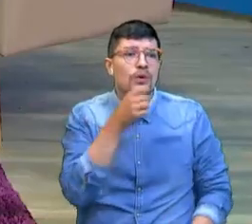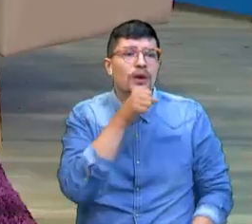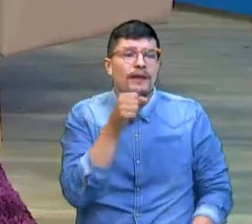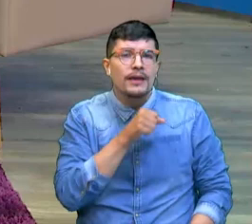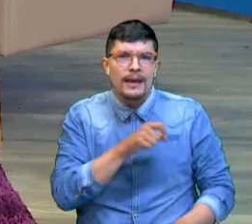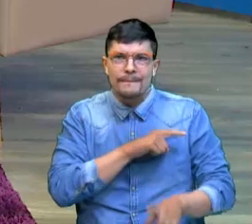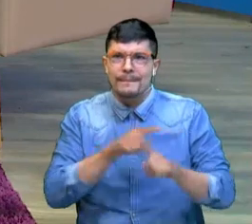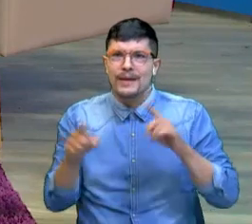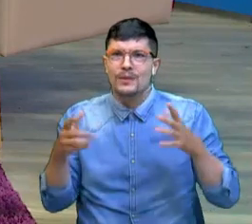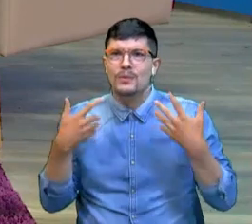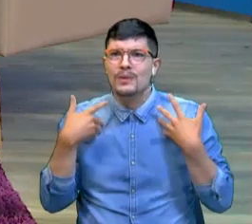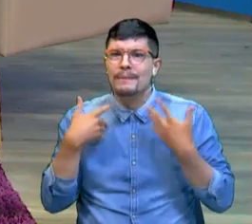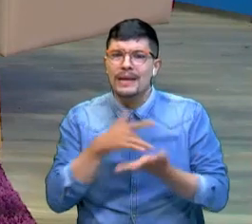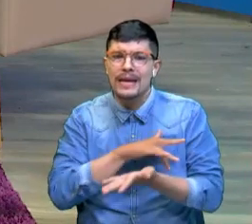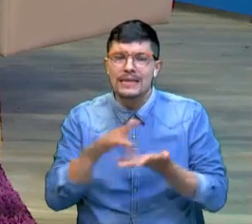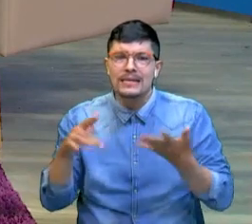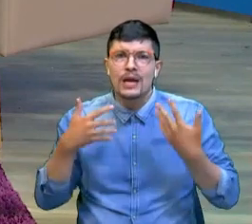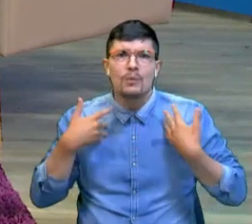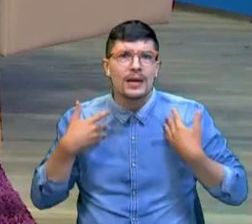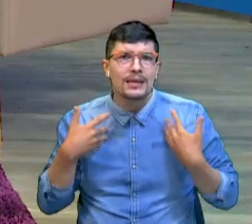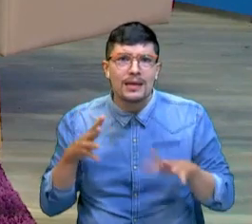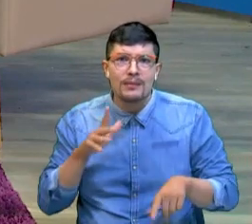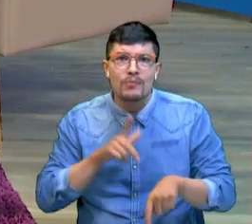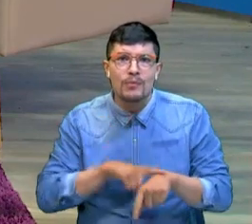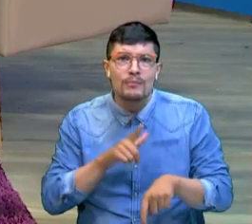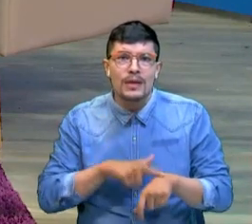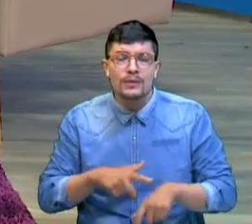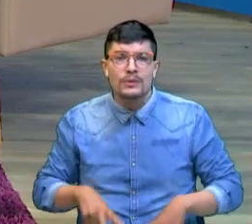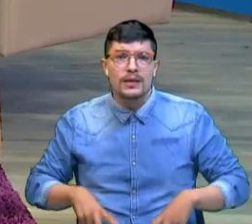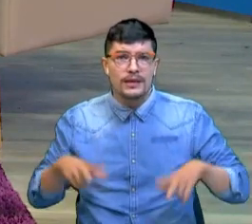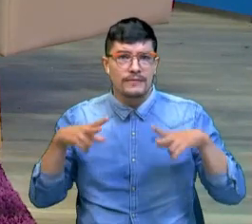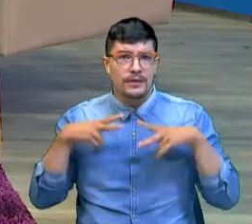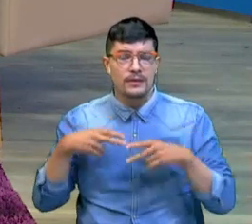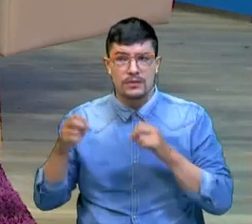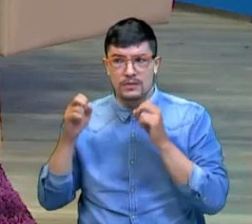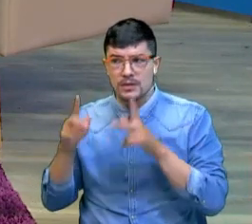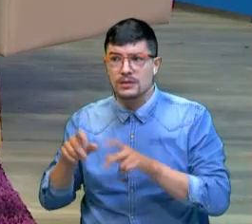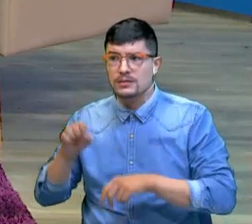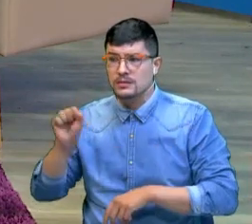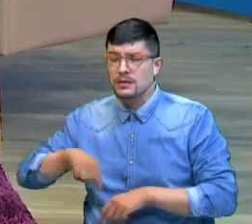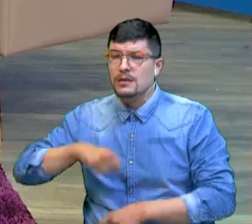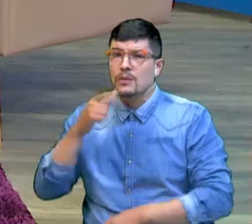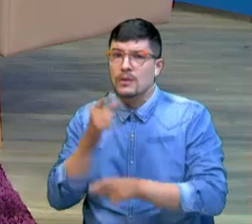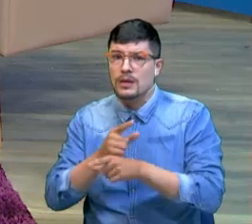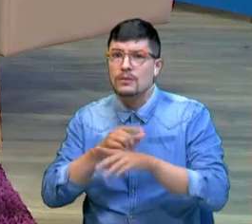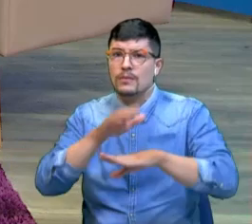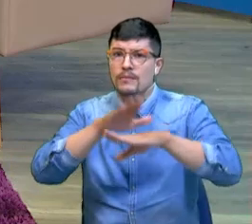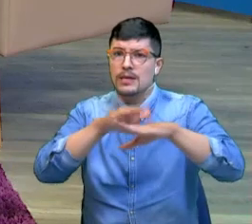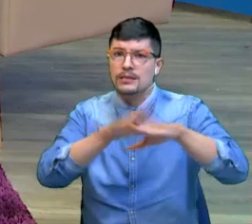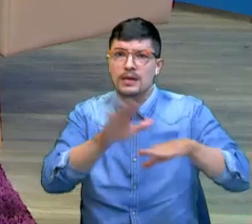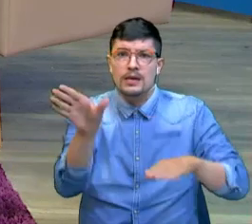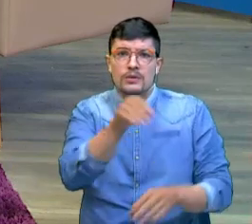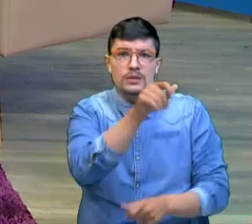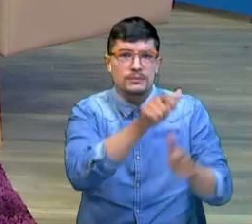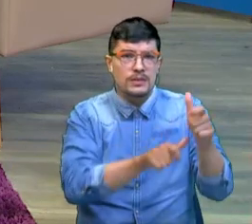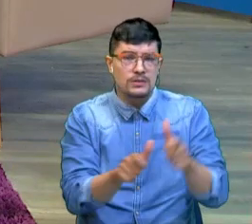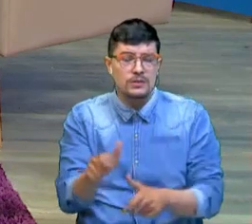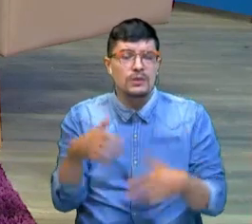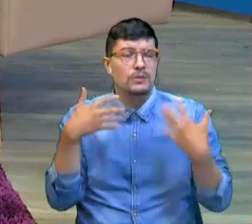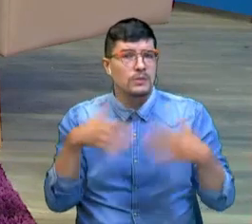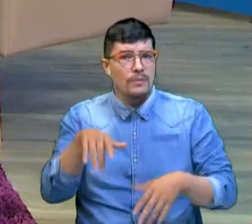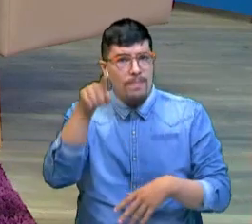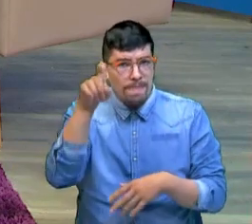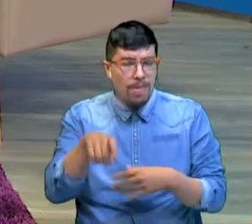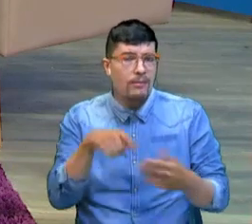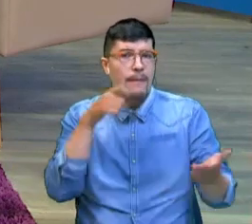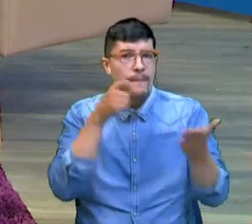una contingencia se puede presentar en cualquier momento. Claro. Entonces, un mensaje para todos nuestros televidentes. Hay que